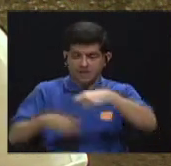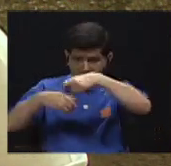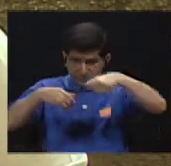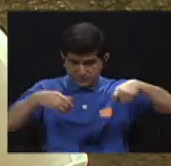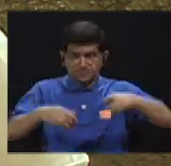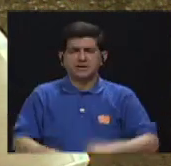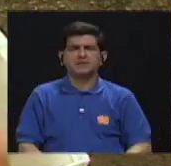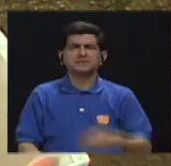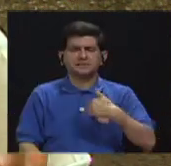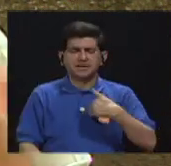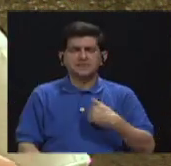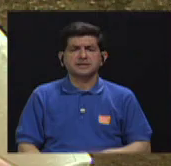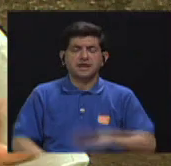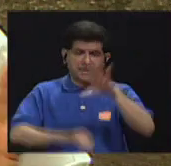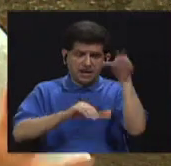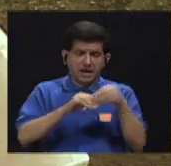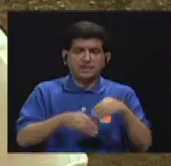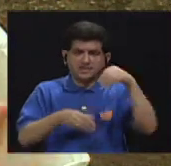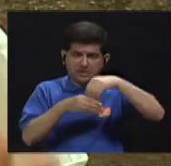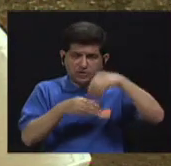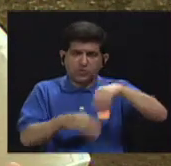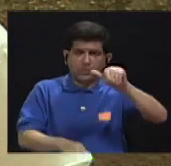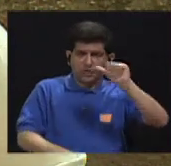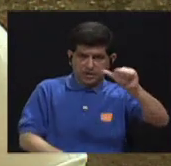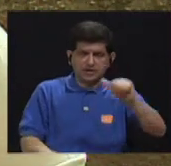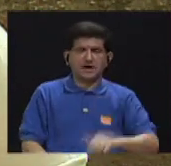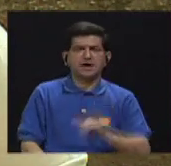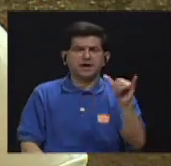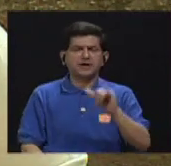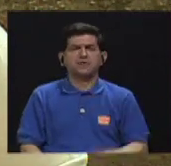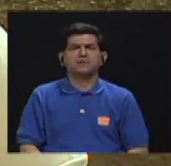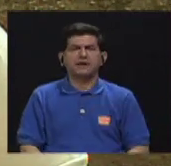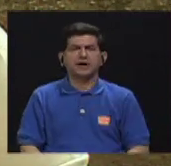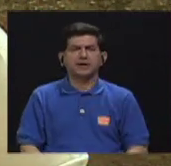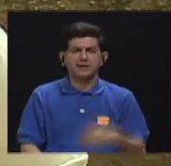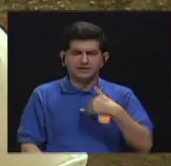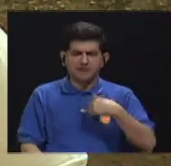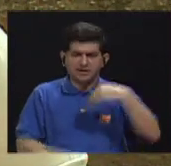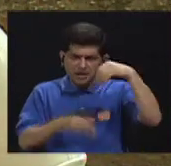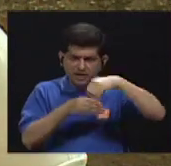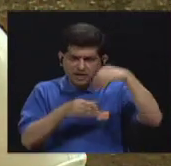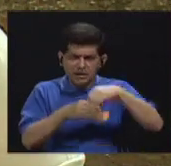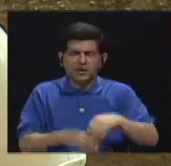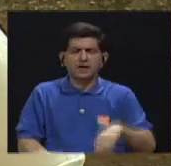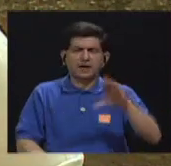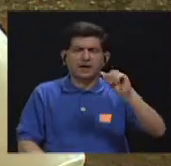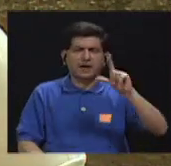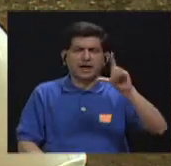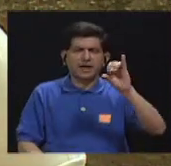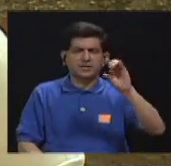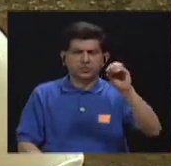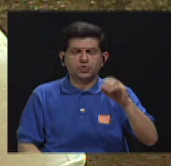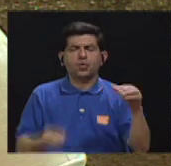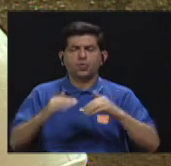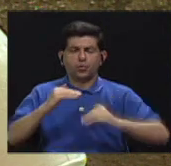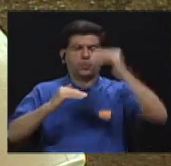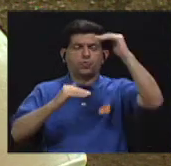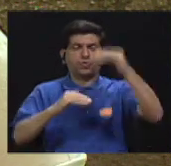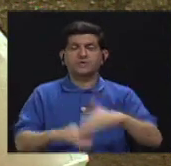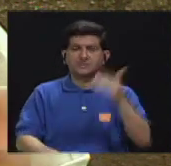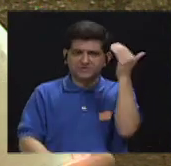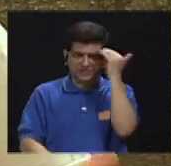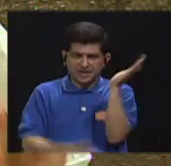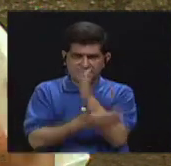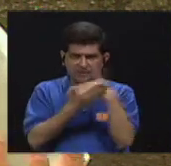lo que hace, tiene aparte de componente arginina, tiene un mayor compuesto de calcio, ¿verdad?, tiene mayor cantidad de calcio. Entonces,